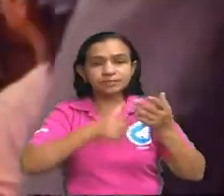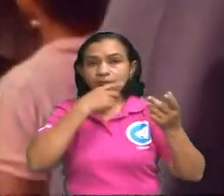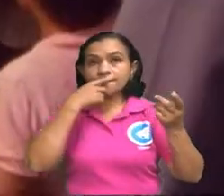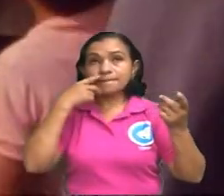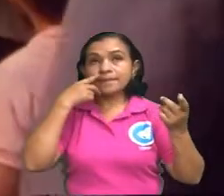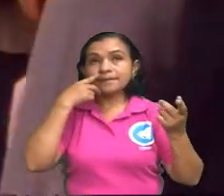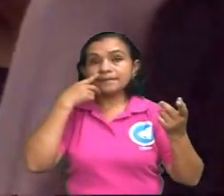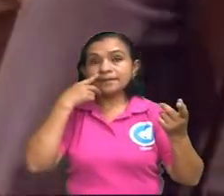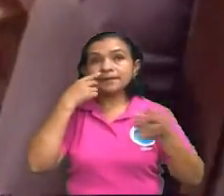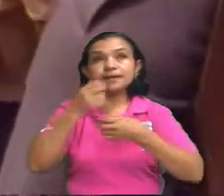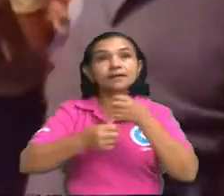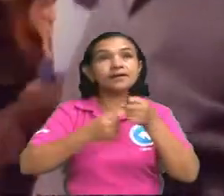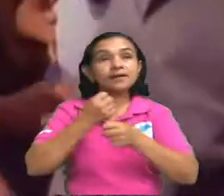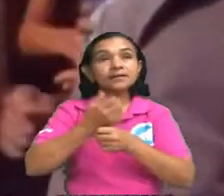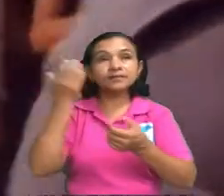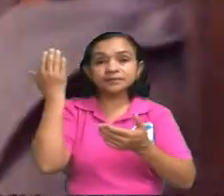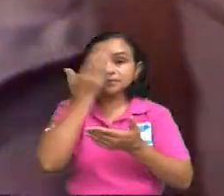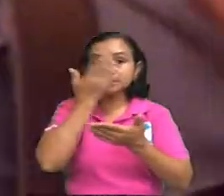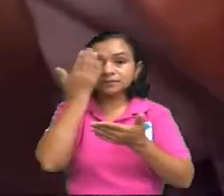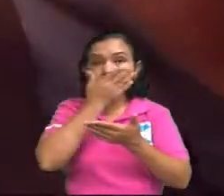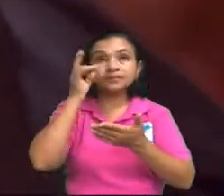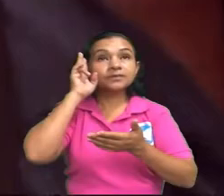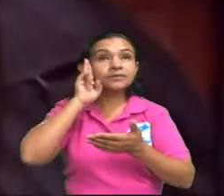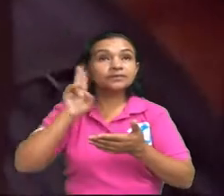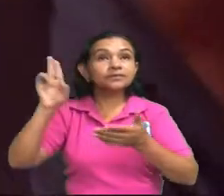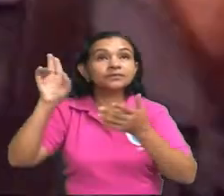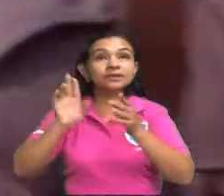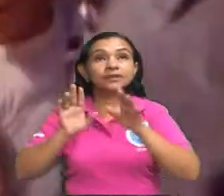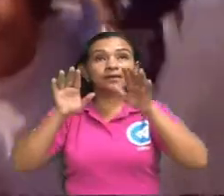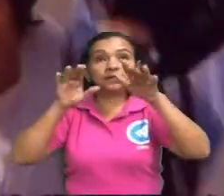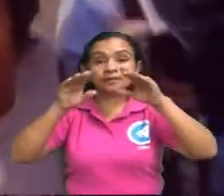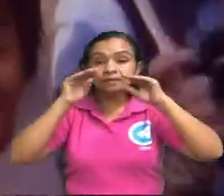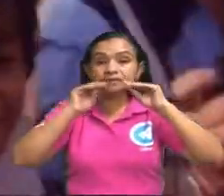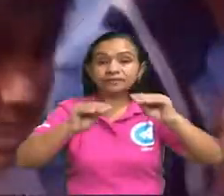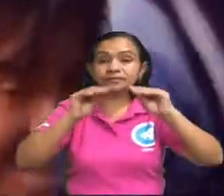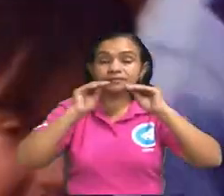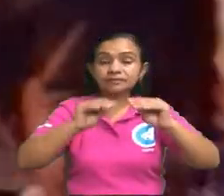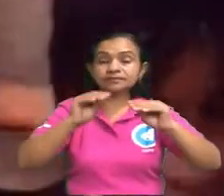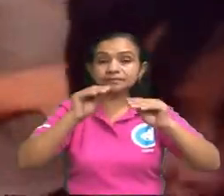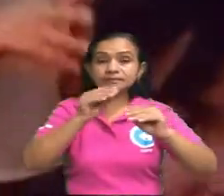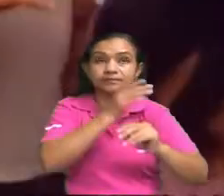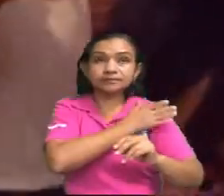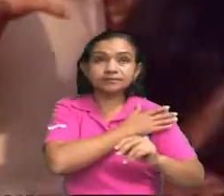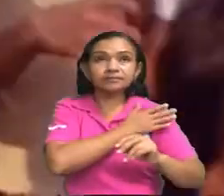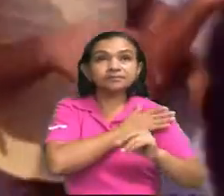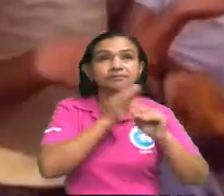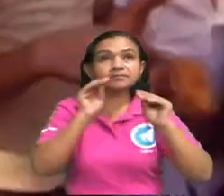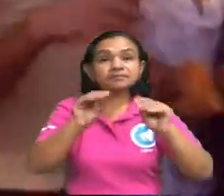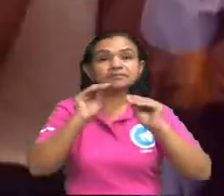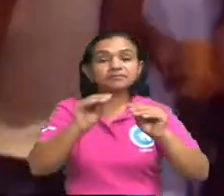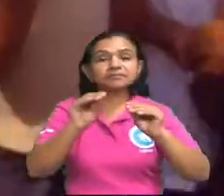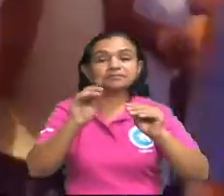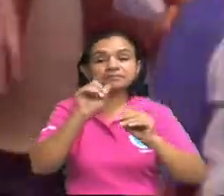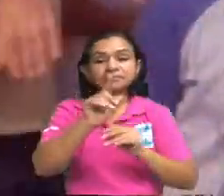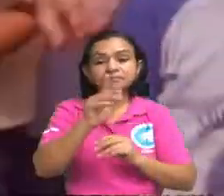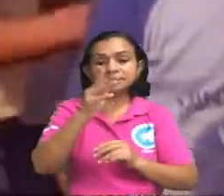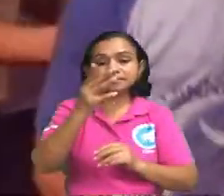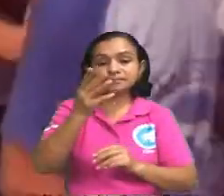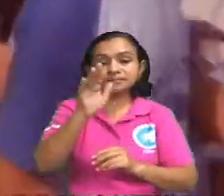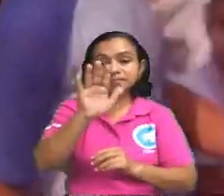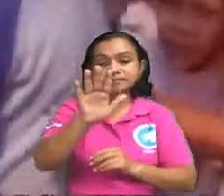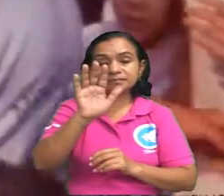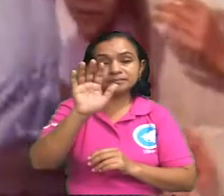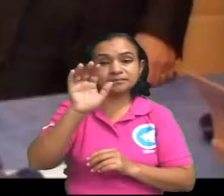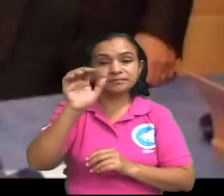Durante sus años universitarios en la ciudad de León, alfabetizó a los soldados de la Guardia Somocista, hasta que en